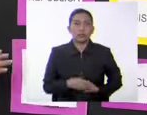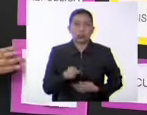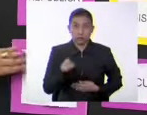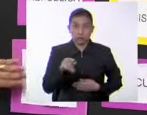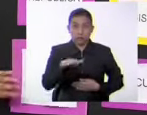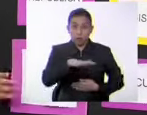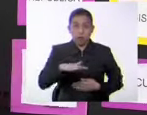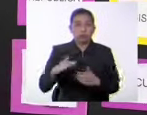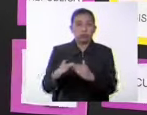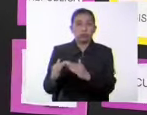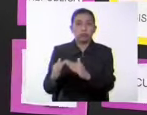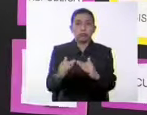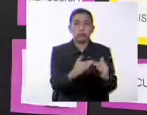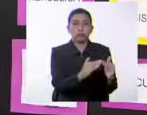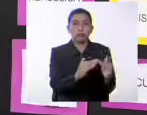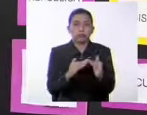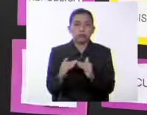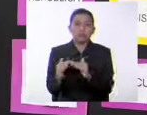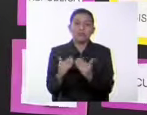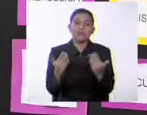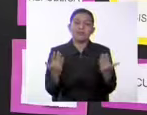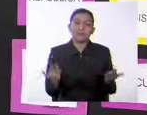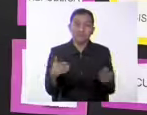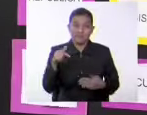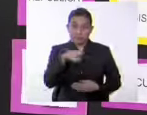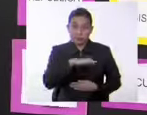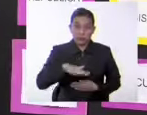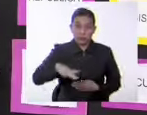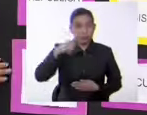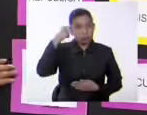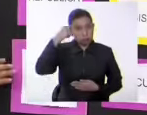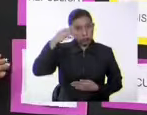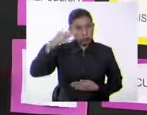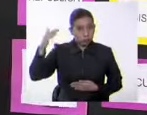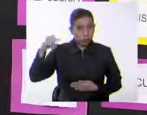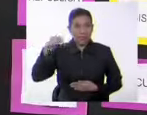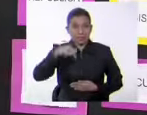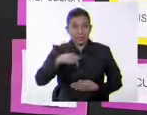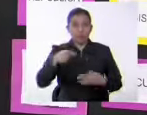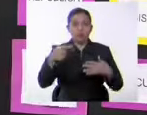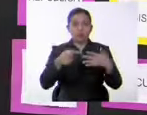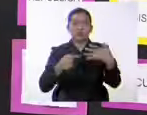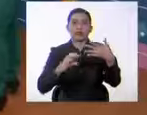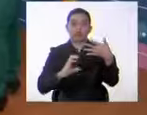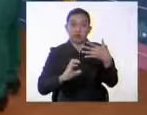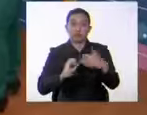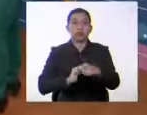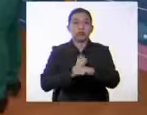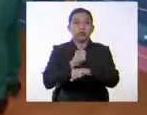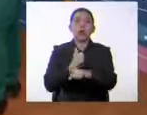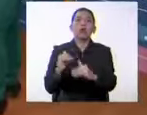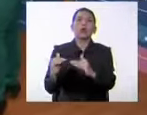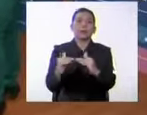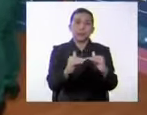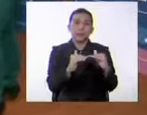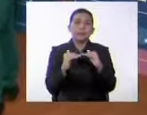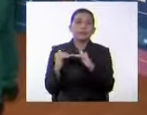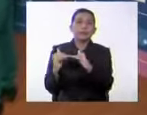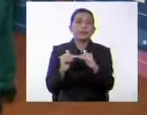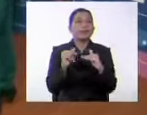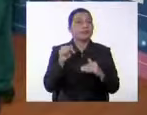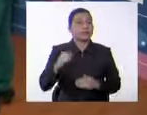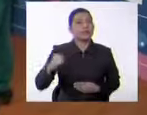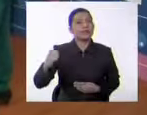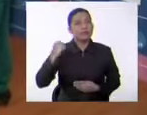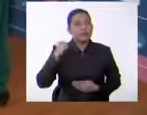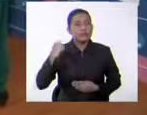provincias. Sin embargo, hablar que en esta estructura política, en esta Constitución se plasmaba la igualdad, que era muy importante, que lo mencionabas